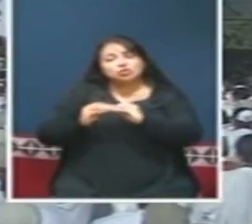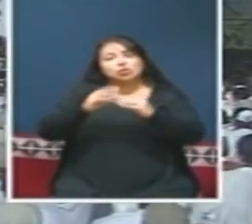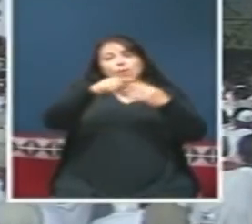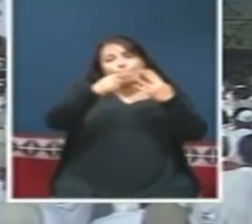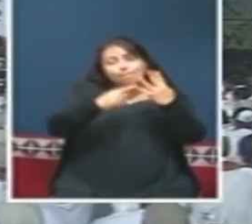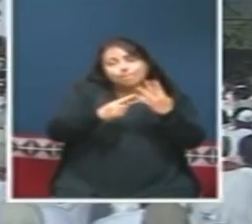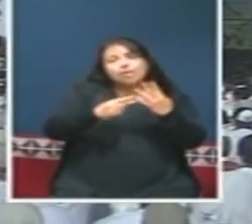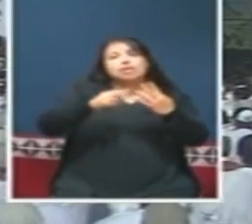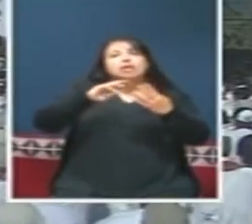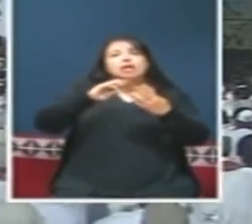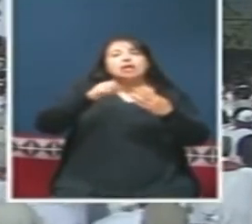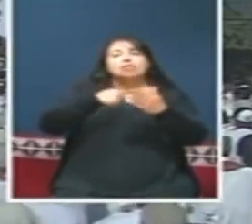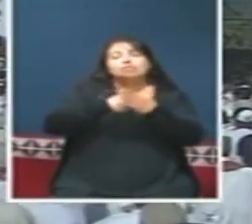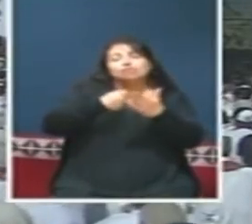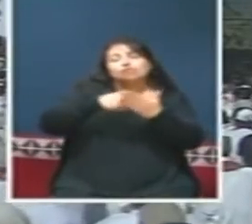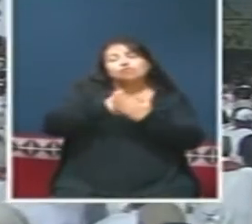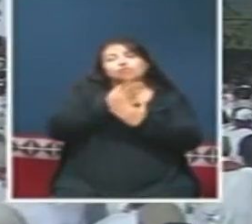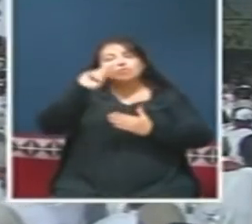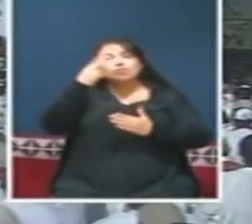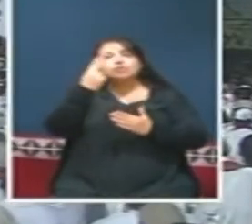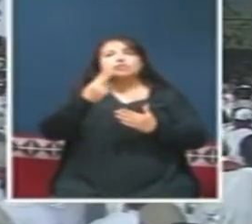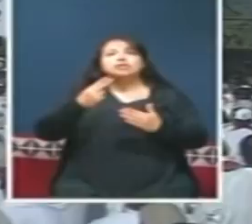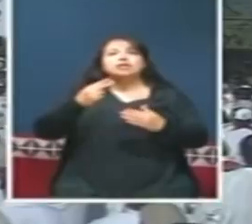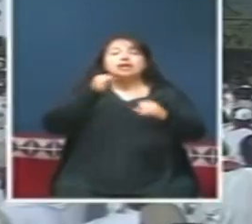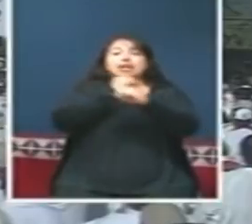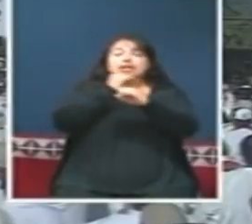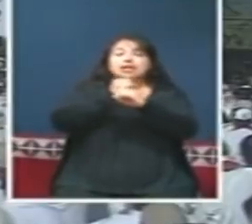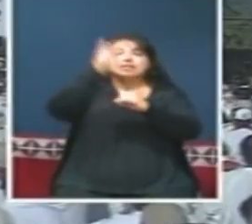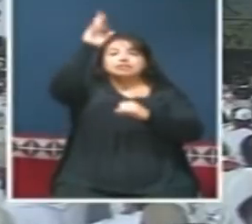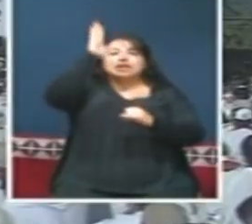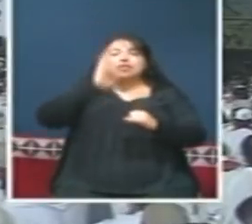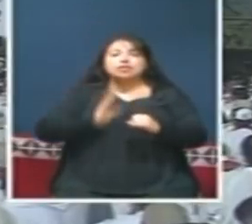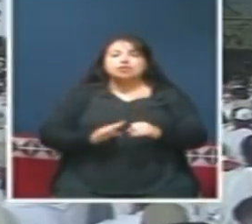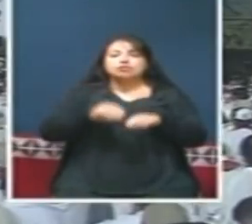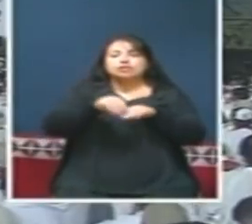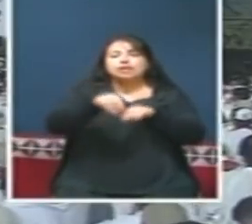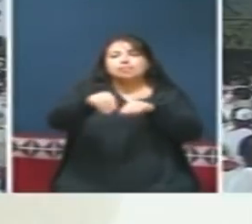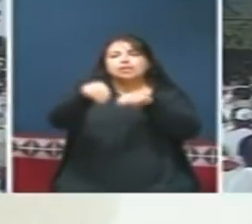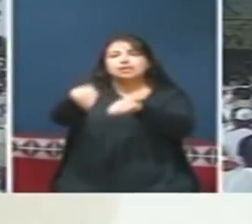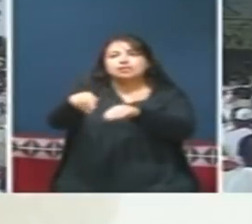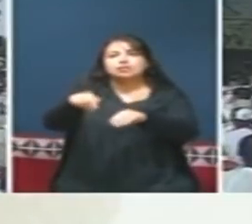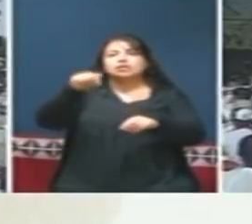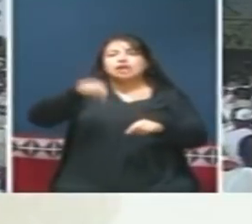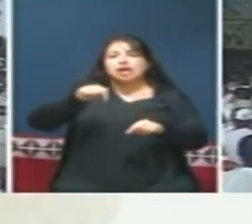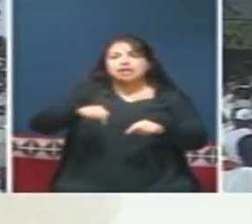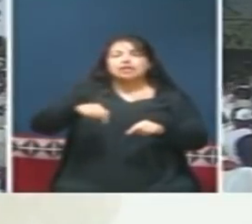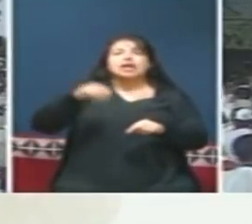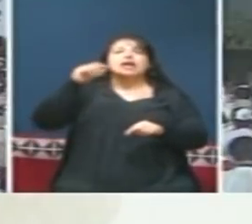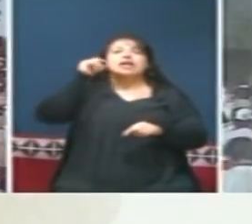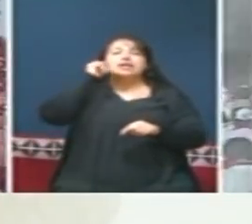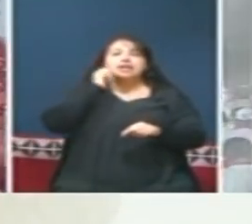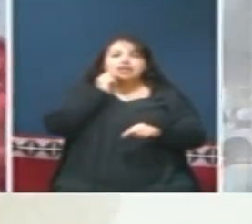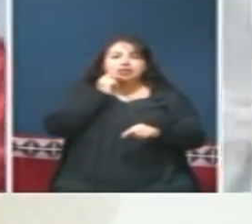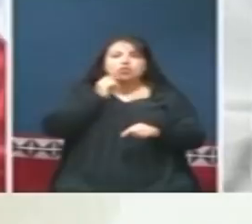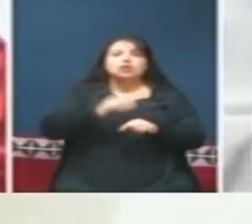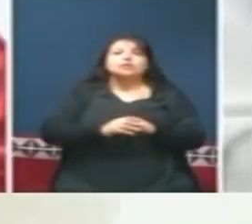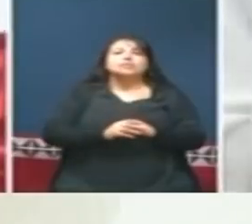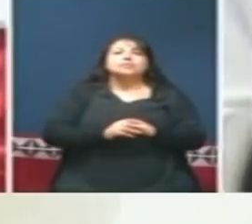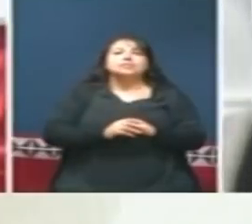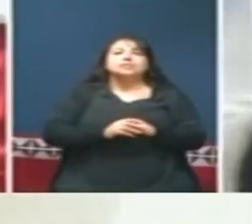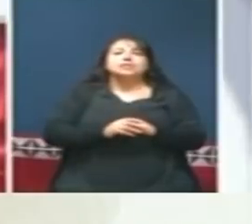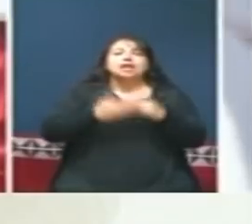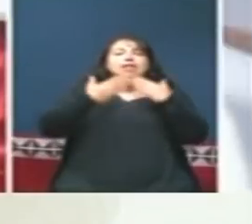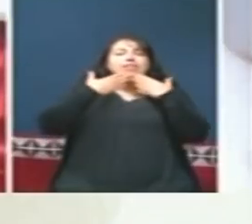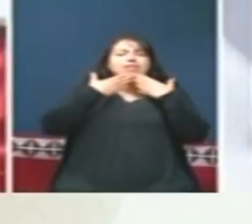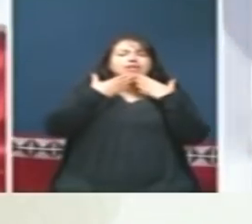Eminencia, la Iglesia de Dios que peregrina en la diócesis de La Rioja da